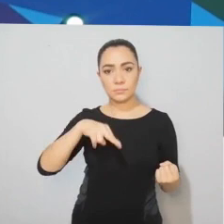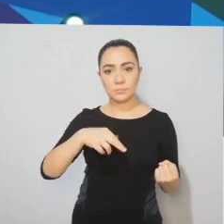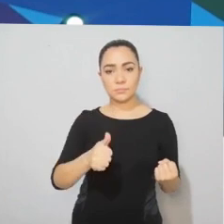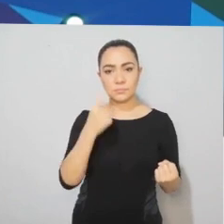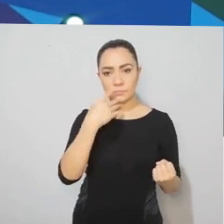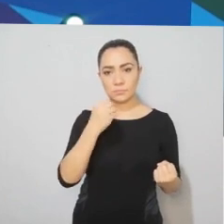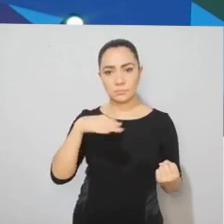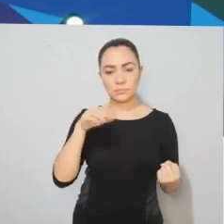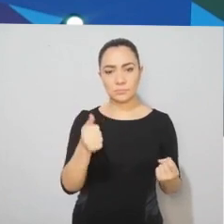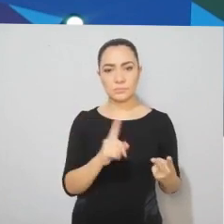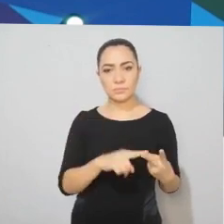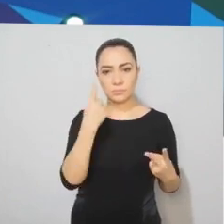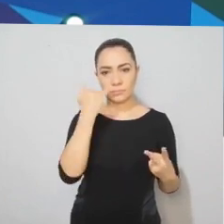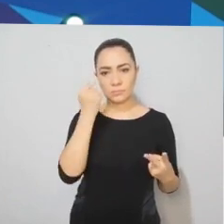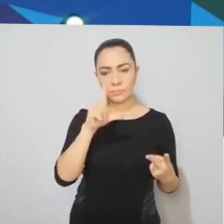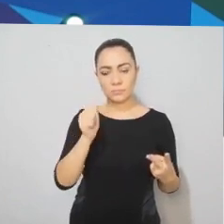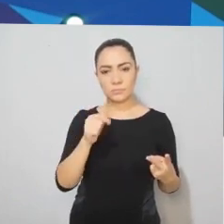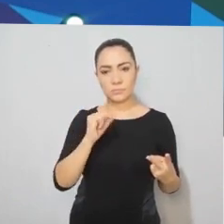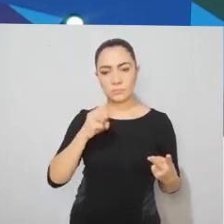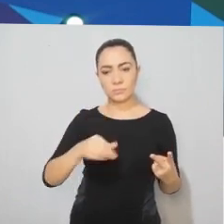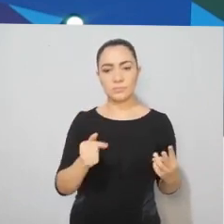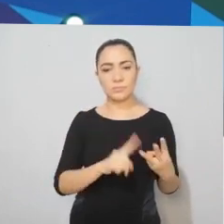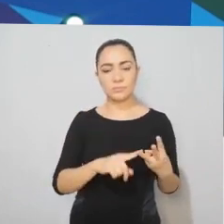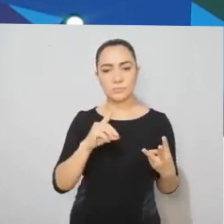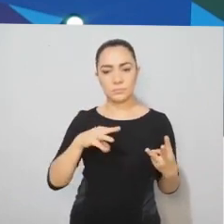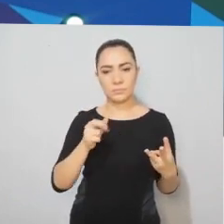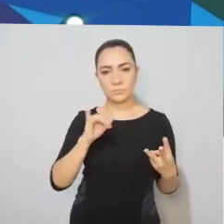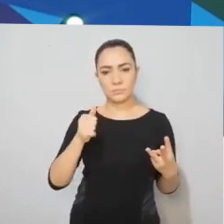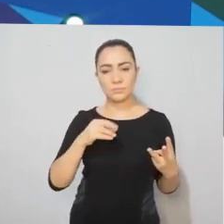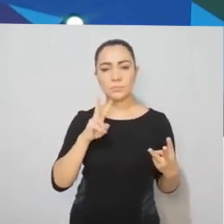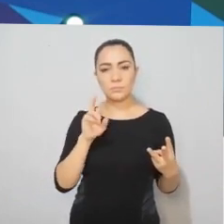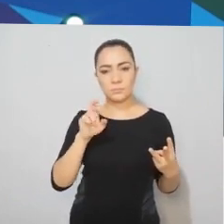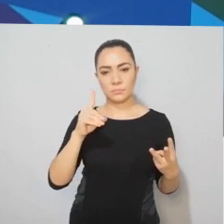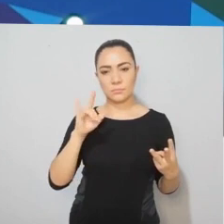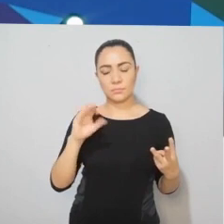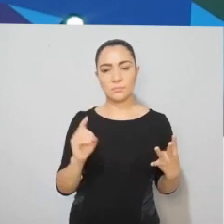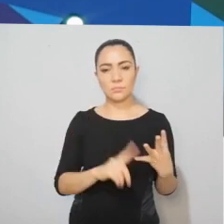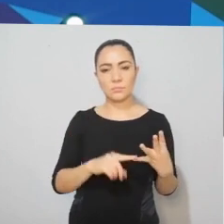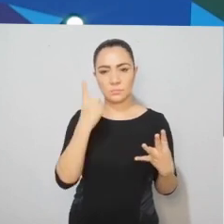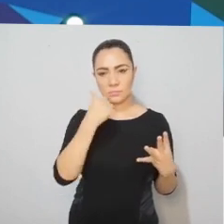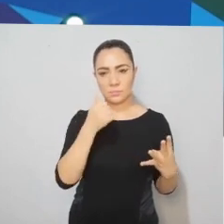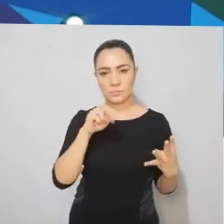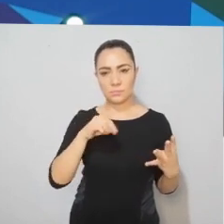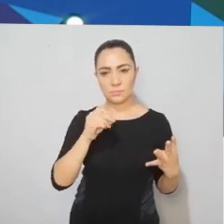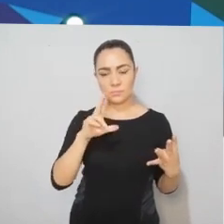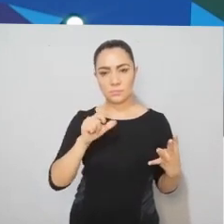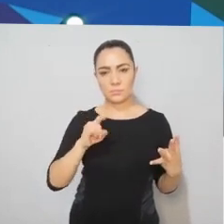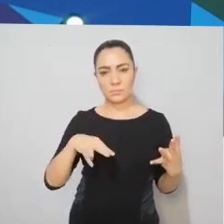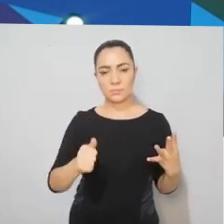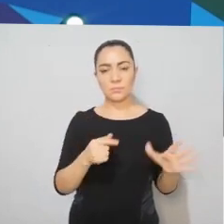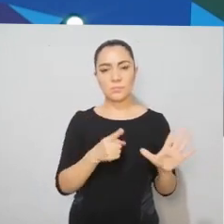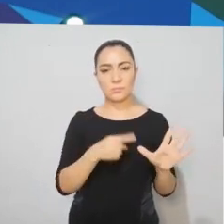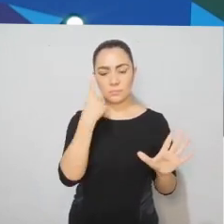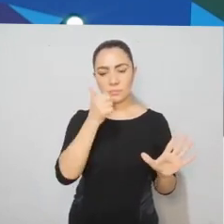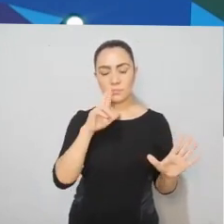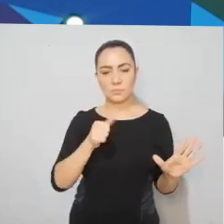Marroquín, Silvia Lima Gutiérrez, María Verdugo Campos, Sandra Luna Sánchez, Sara Pereira